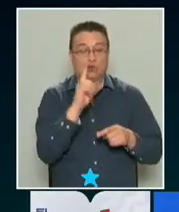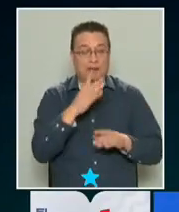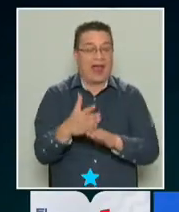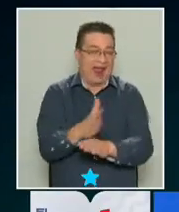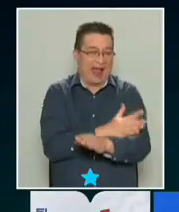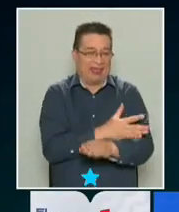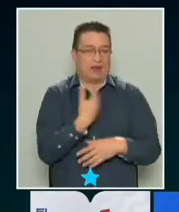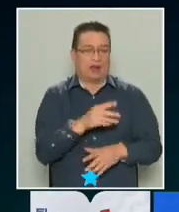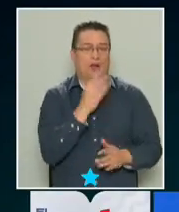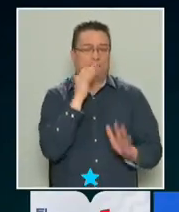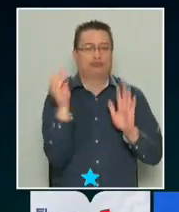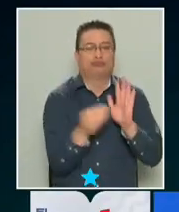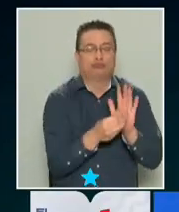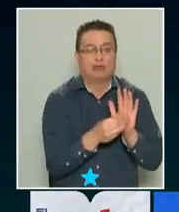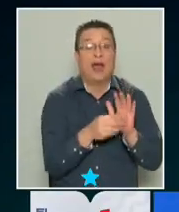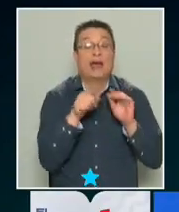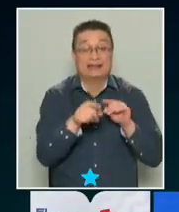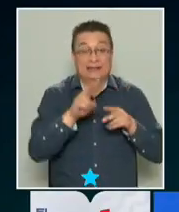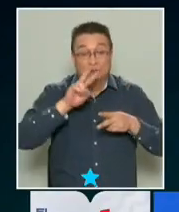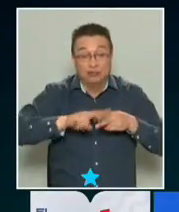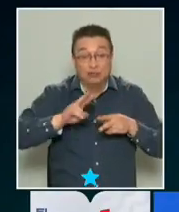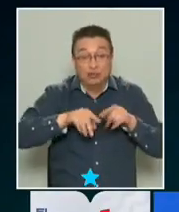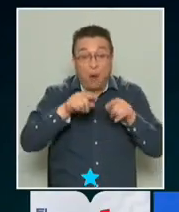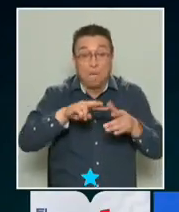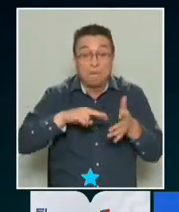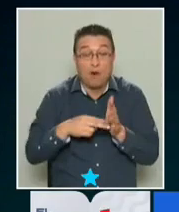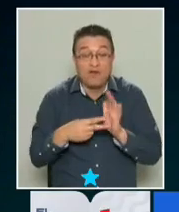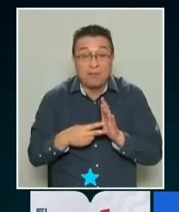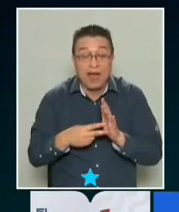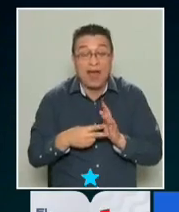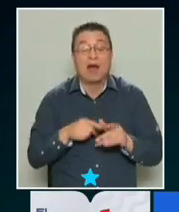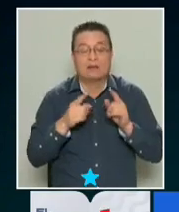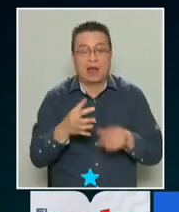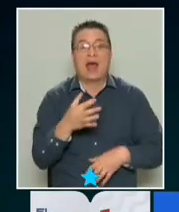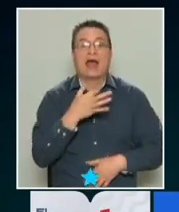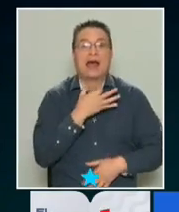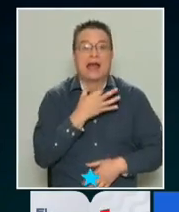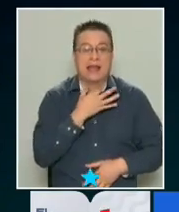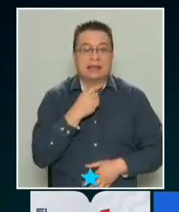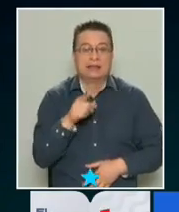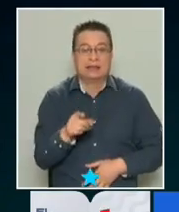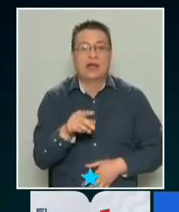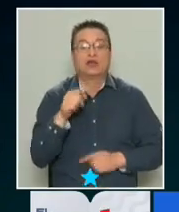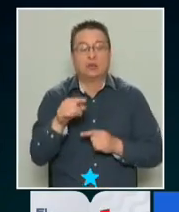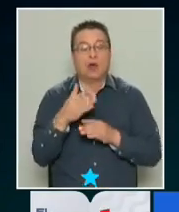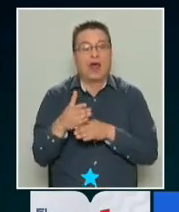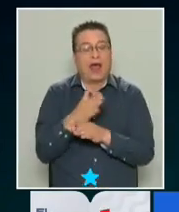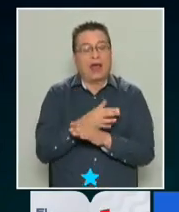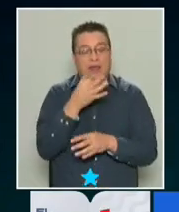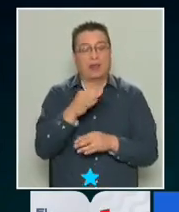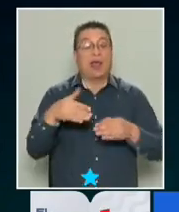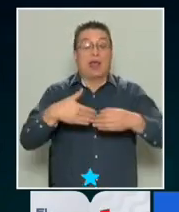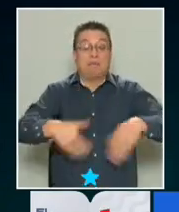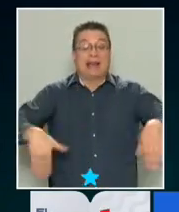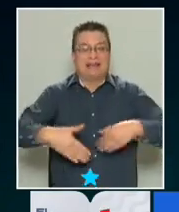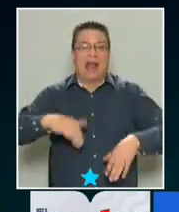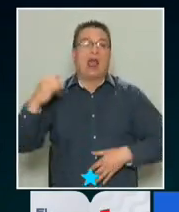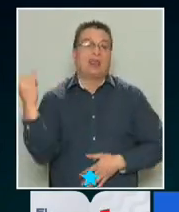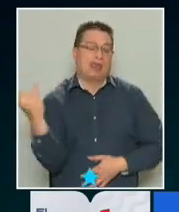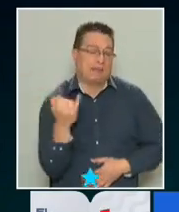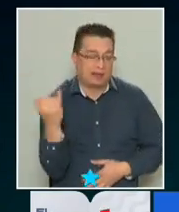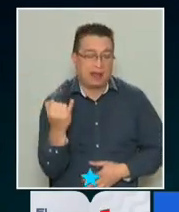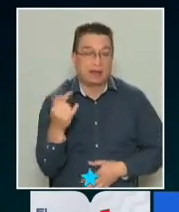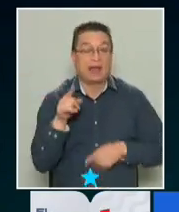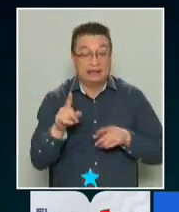cosa que esa resolución de tu problema esté garantizado de que va a ser volviendo anterior imparcial independiente y todo eso